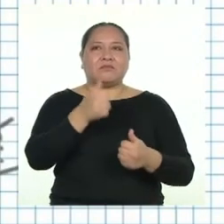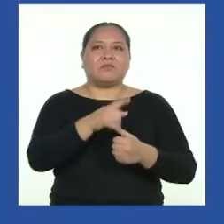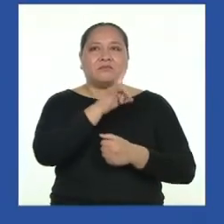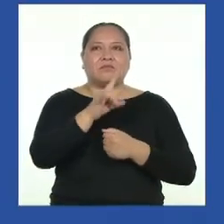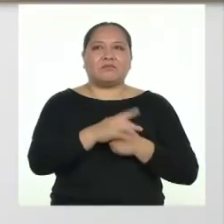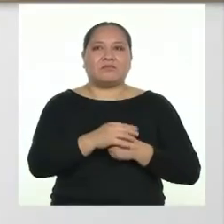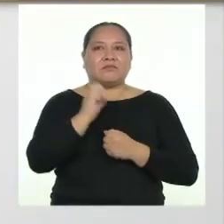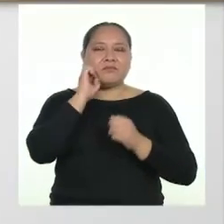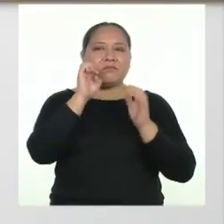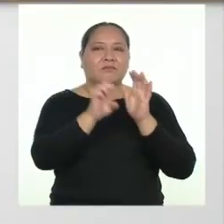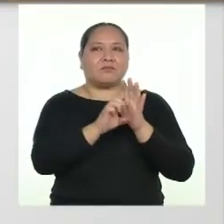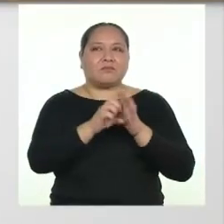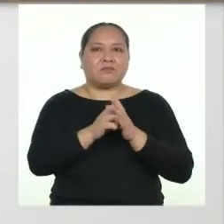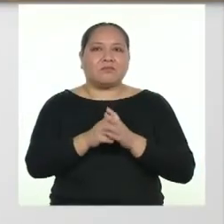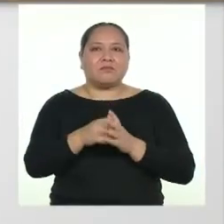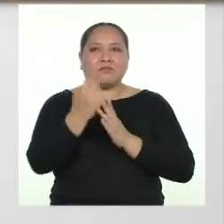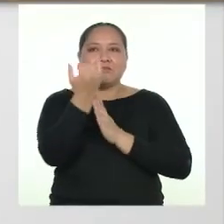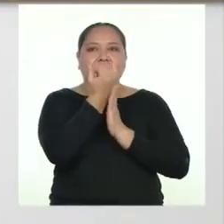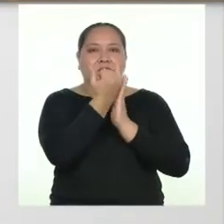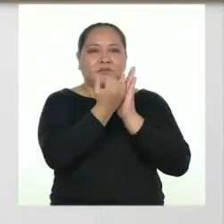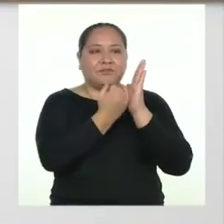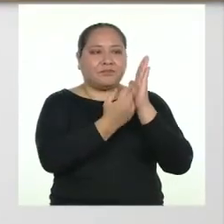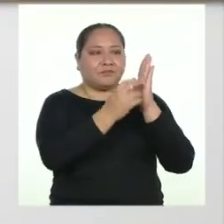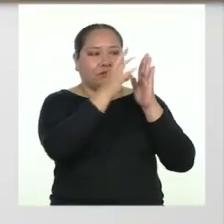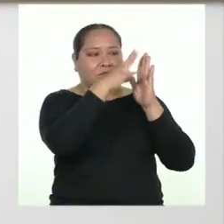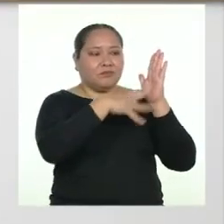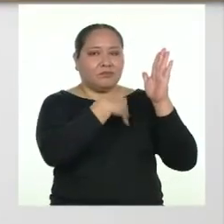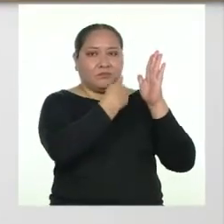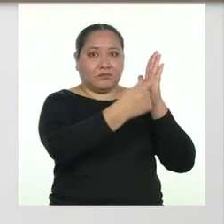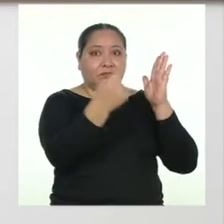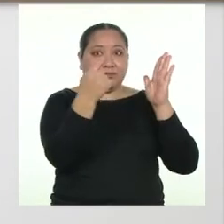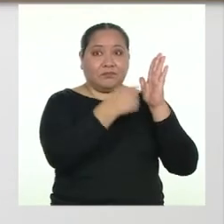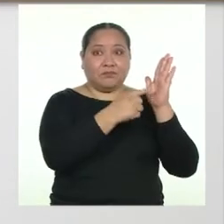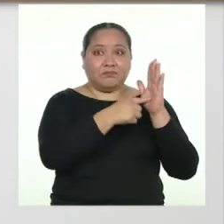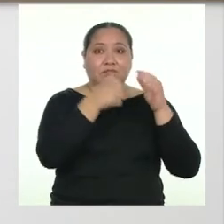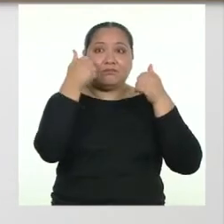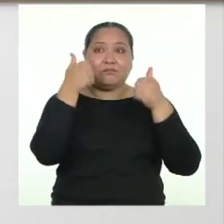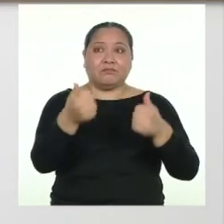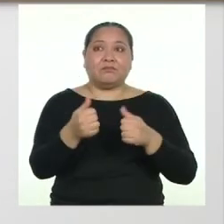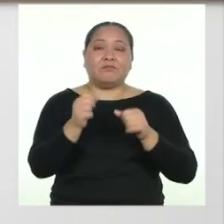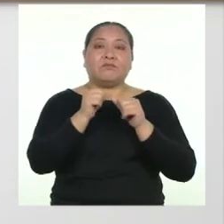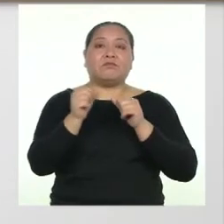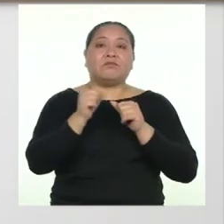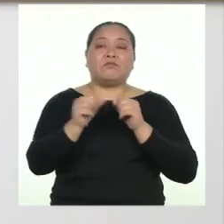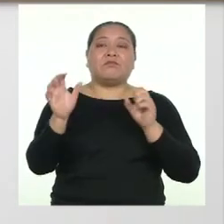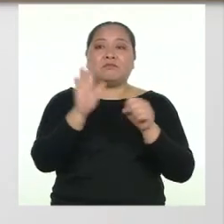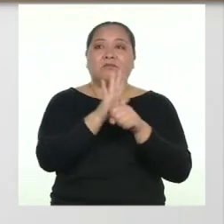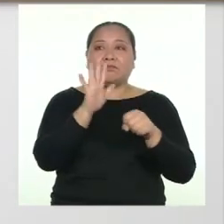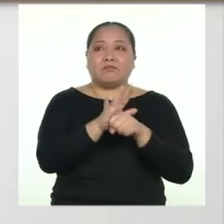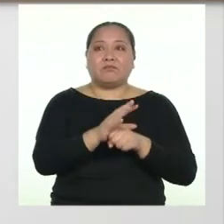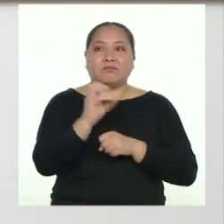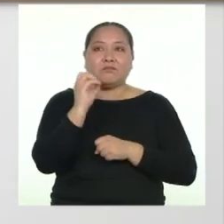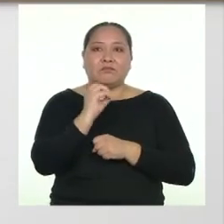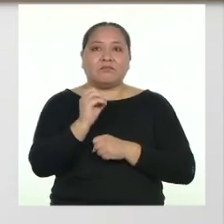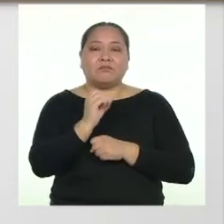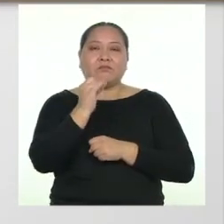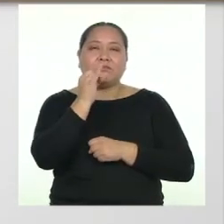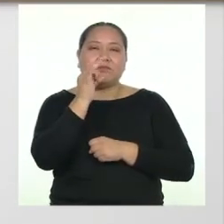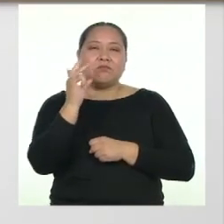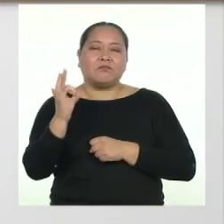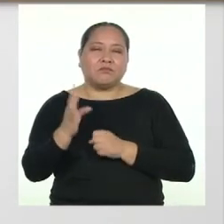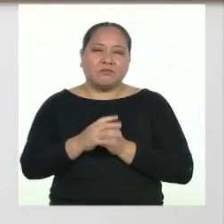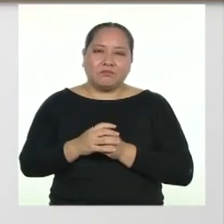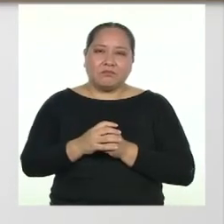Por ejemplo, el método gráfico funciona bastante bien con valores enteros o con algunos decimales